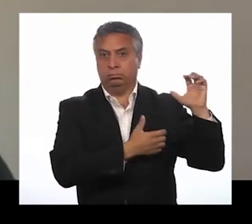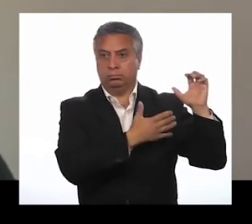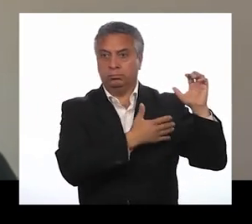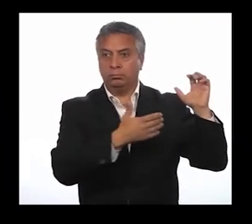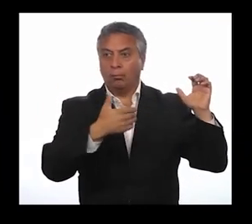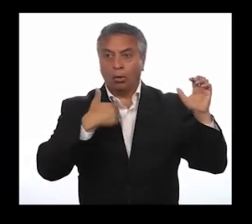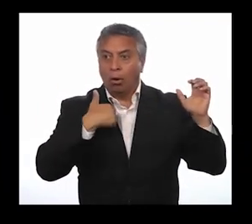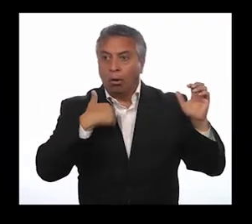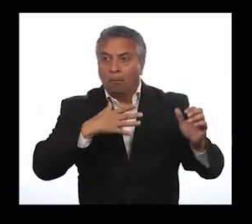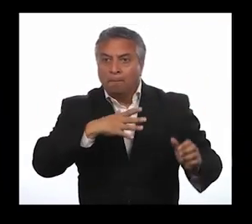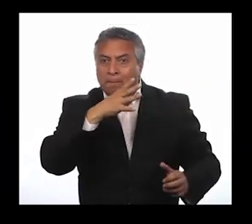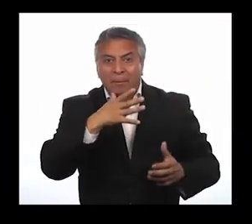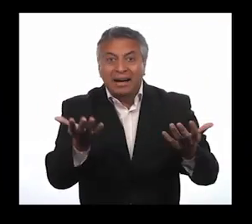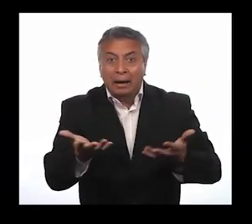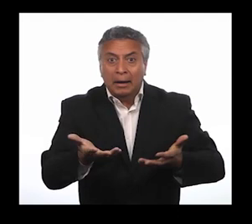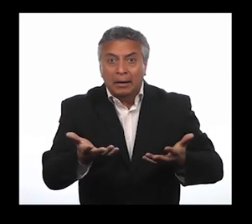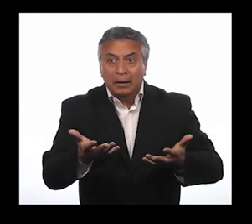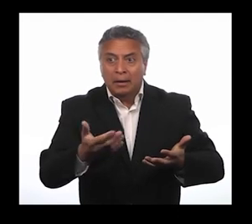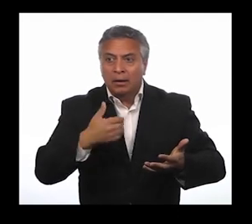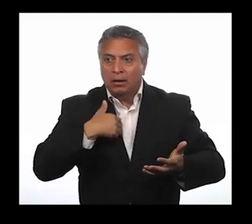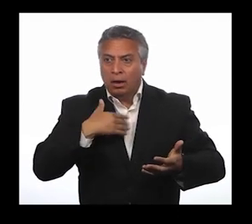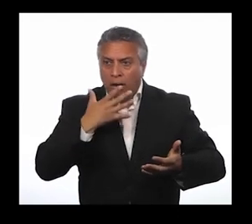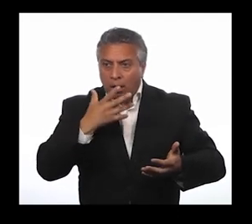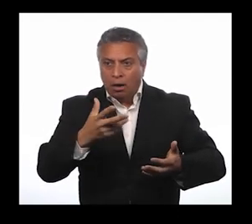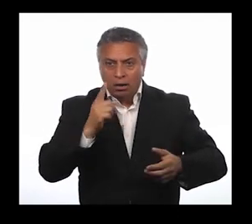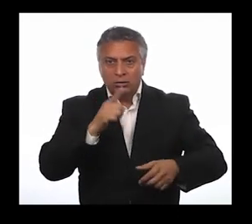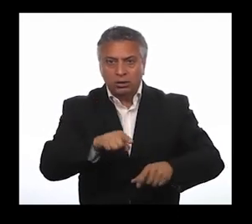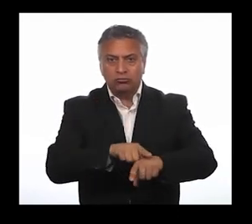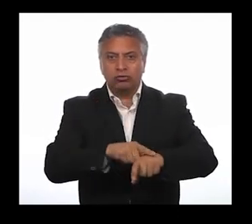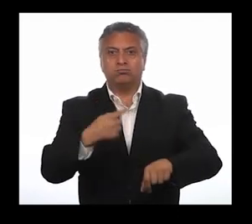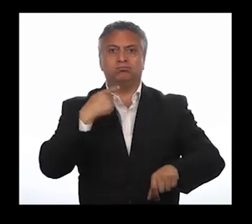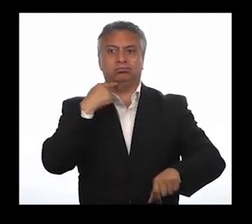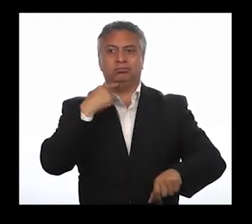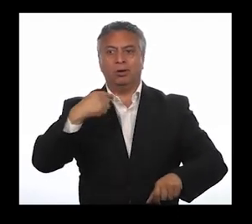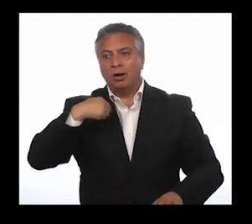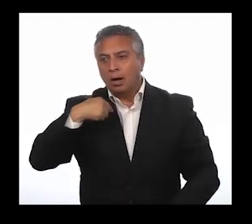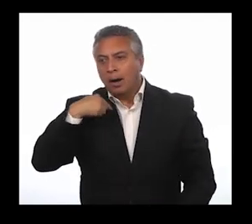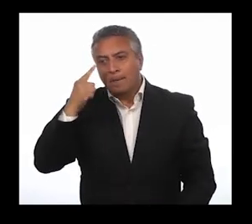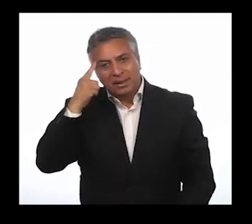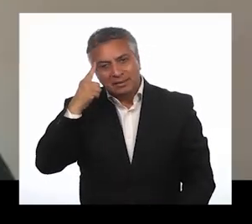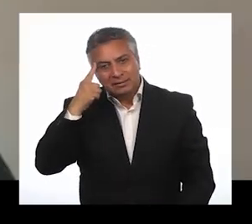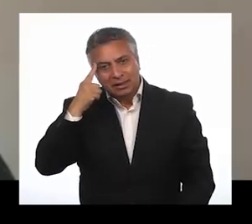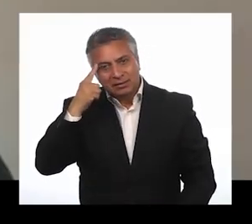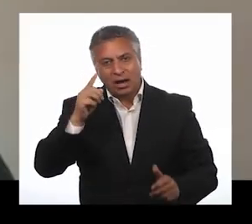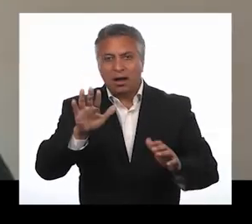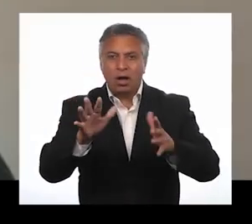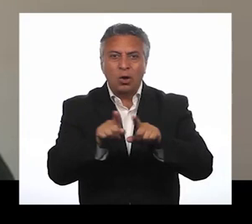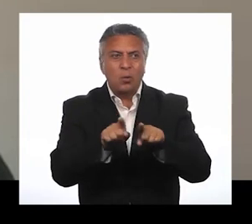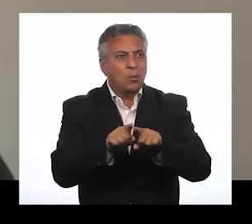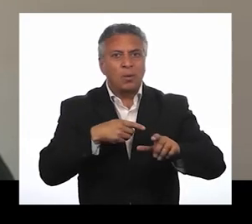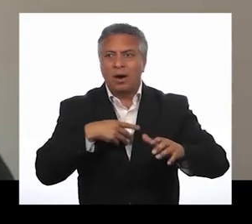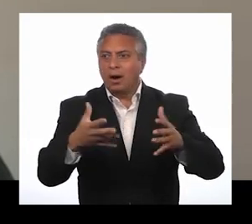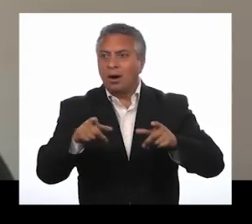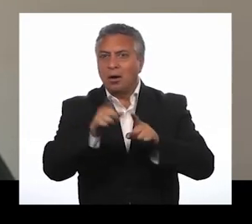Yo no cachaba muy bien lo que pasó hasta que empezó a salir el gas. Porque yo pensé que, me había